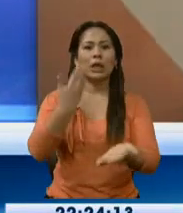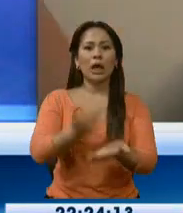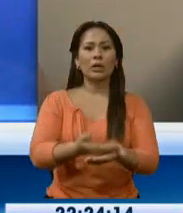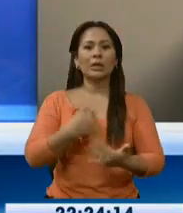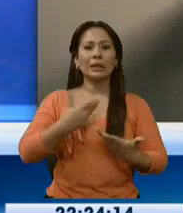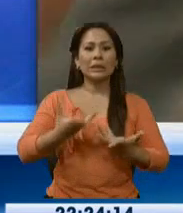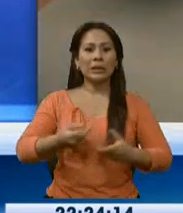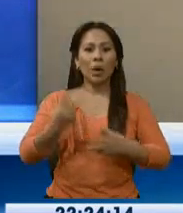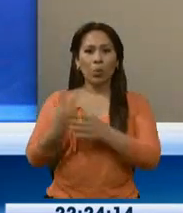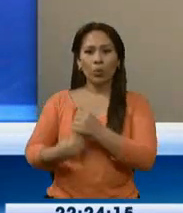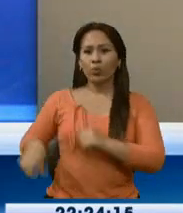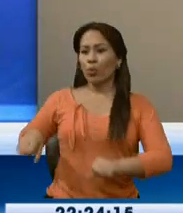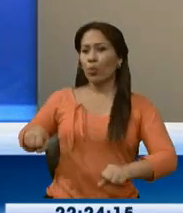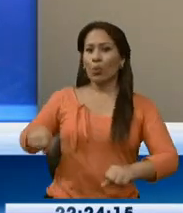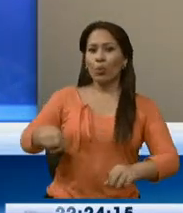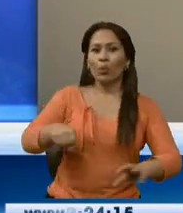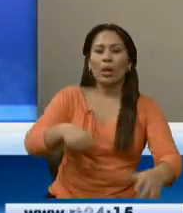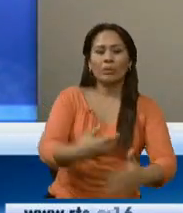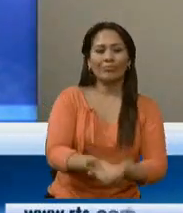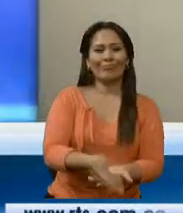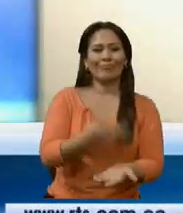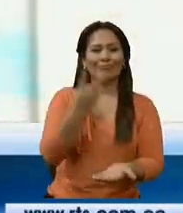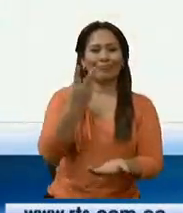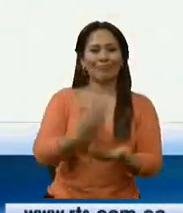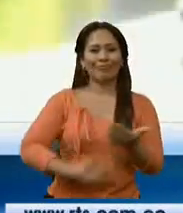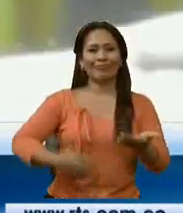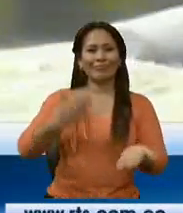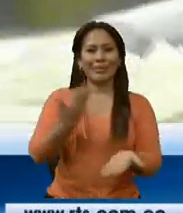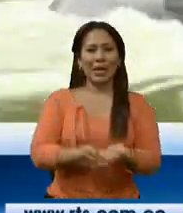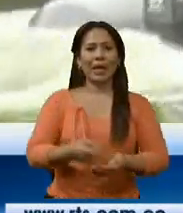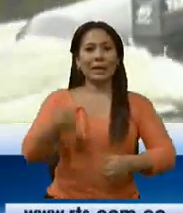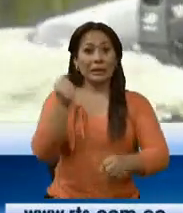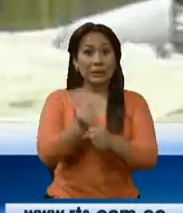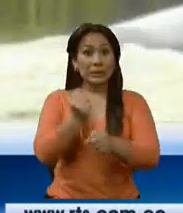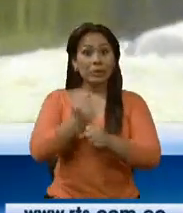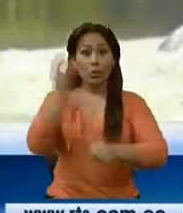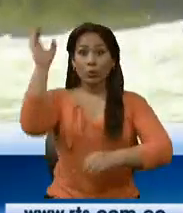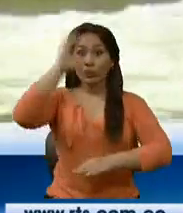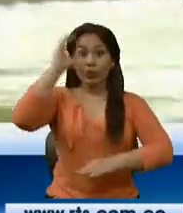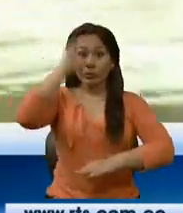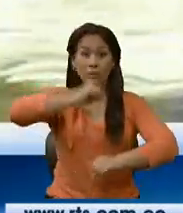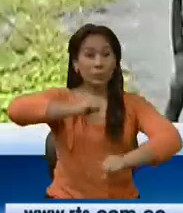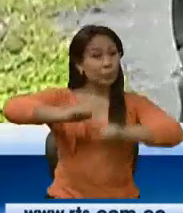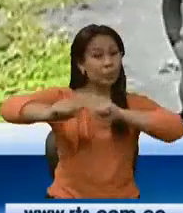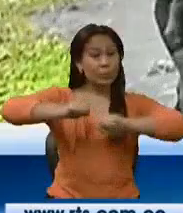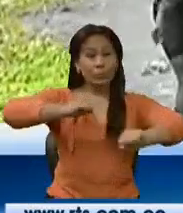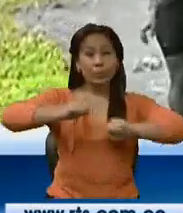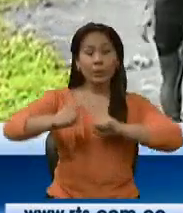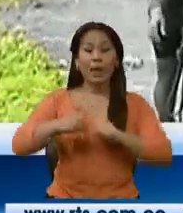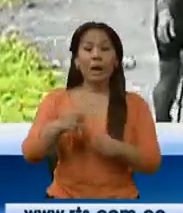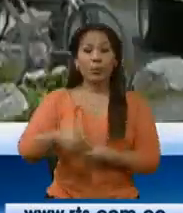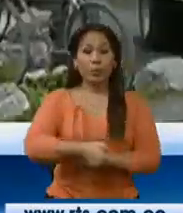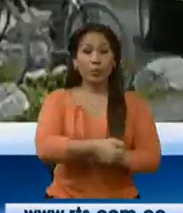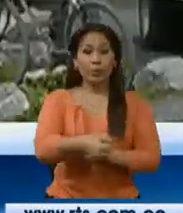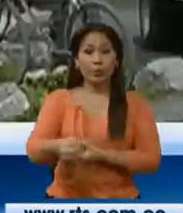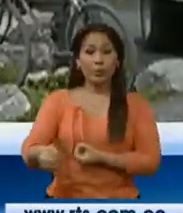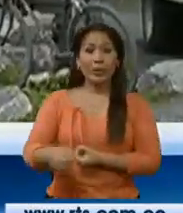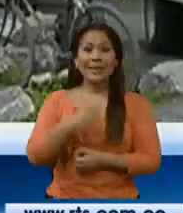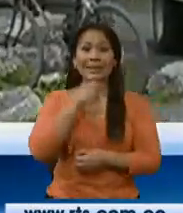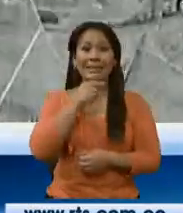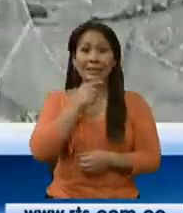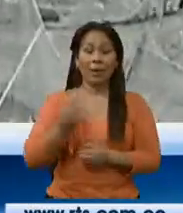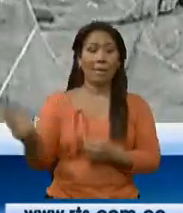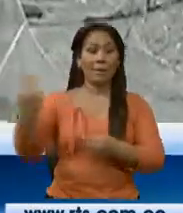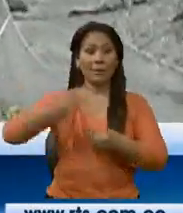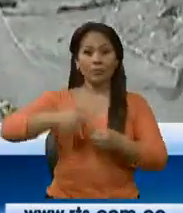el peluche, se van todas al agua. El trabajo de búsqueda fue arduo. GIR, bomberos, la marina